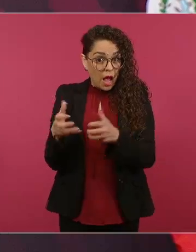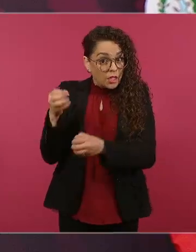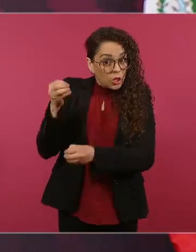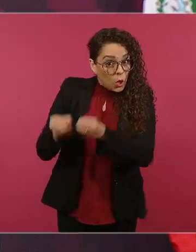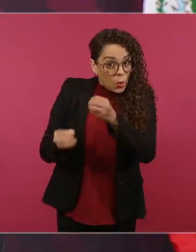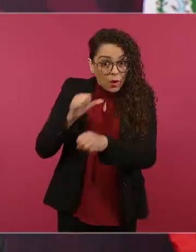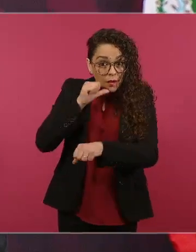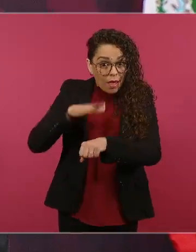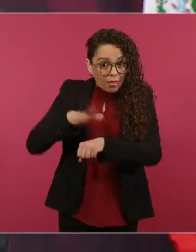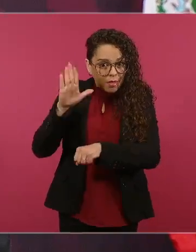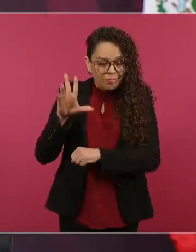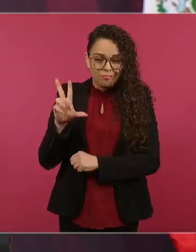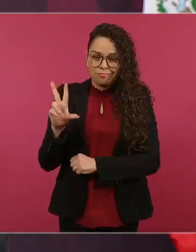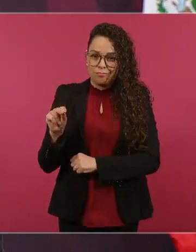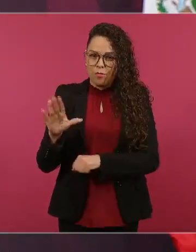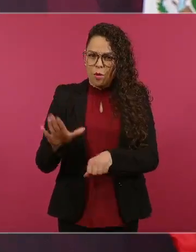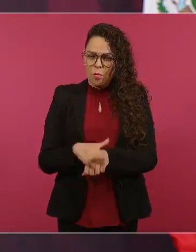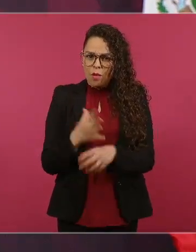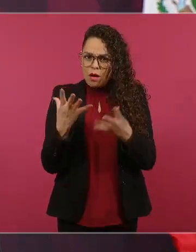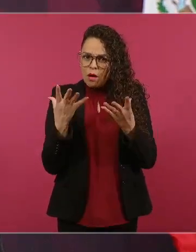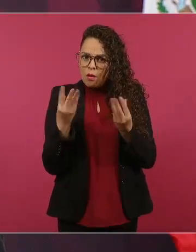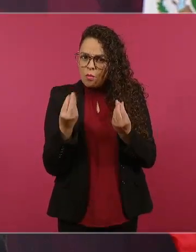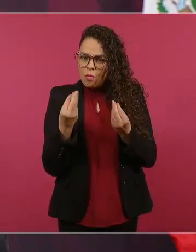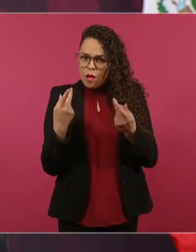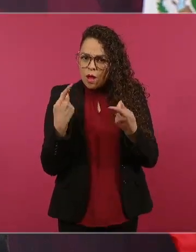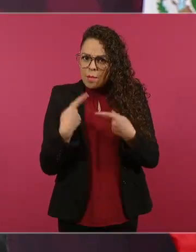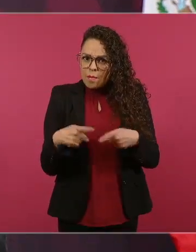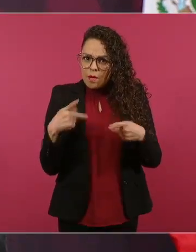para liberar 80